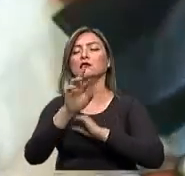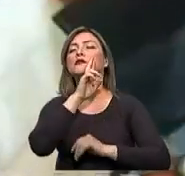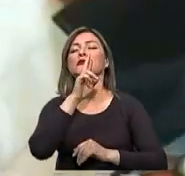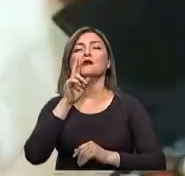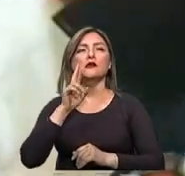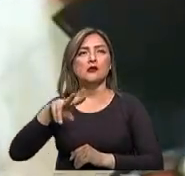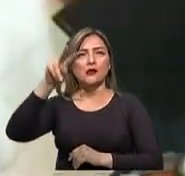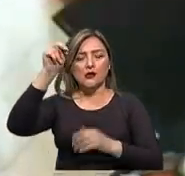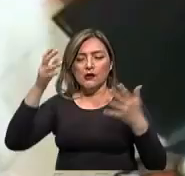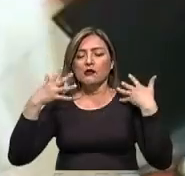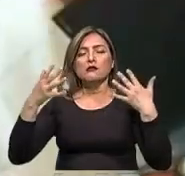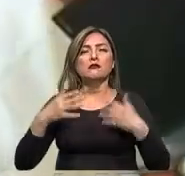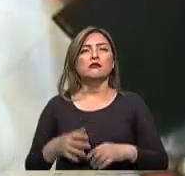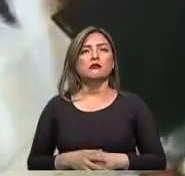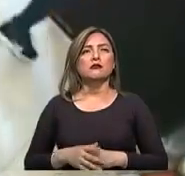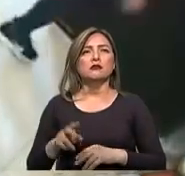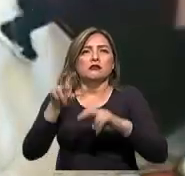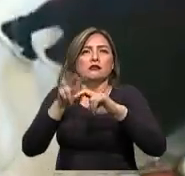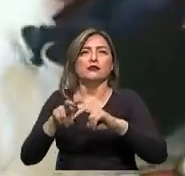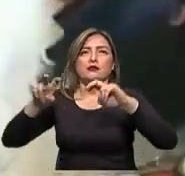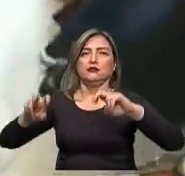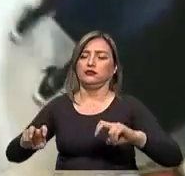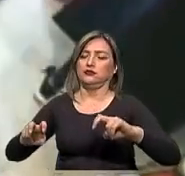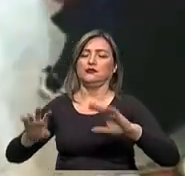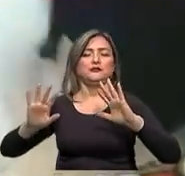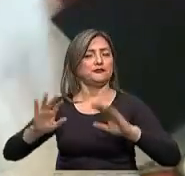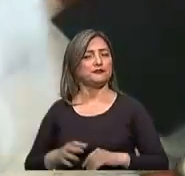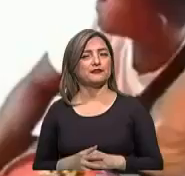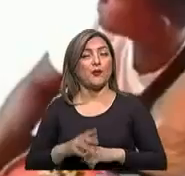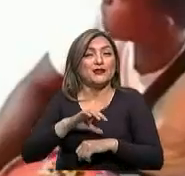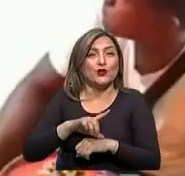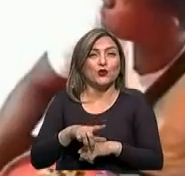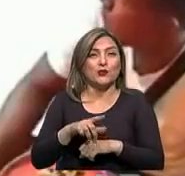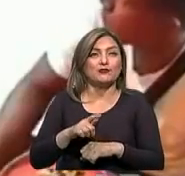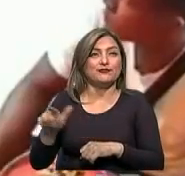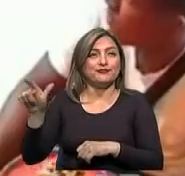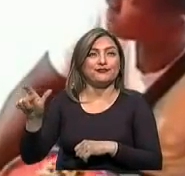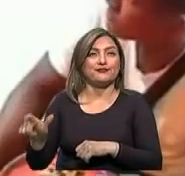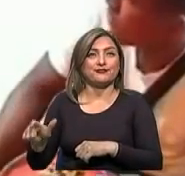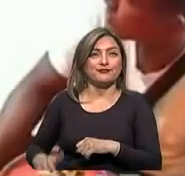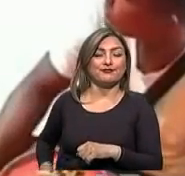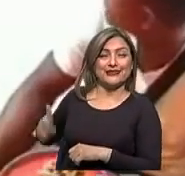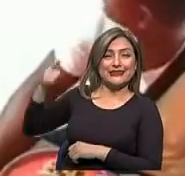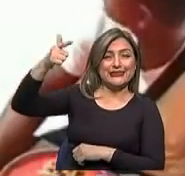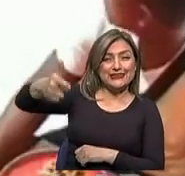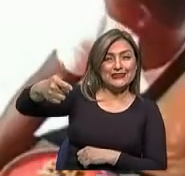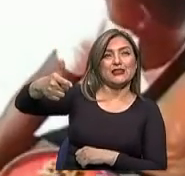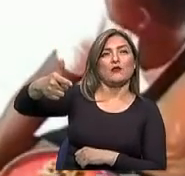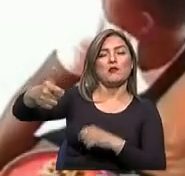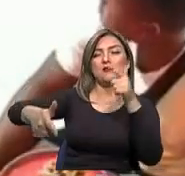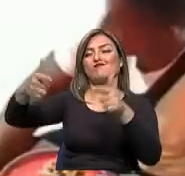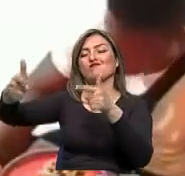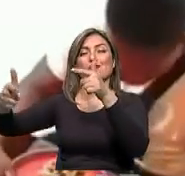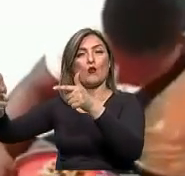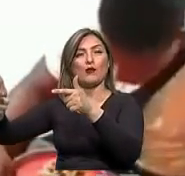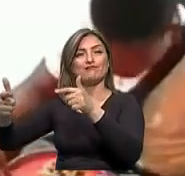restaurante en el norte de Guayaquil, aparentando ser unos comensales más. En cuestión de segundos, una de estas personas saca un arma de fuego y, en